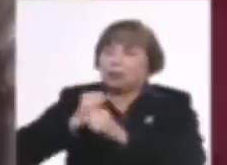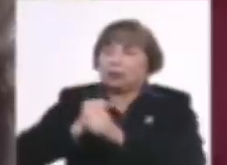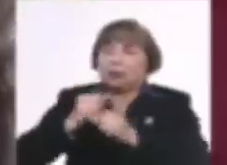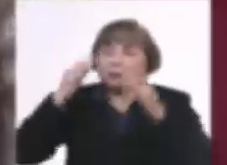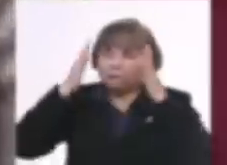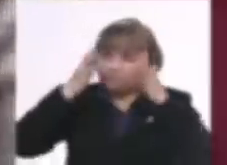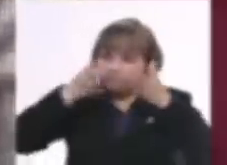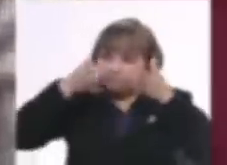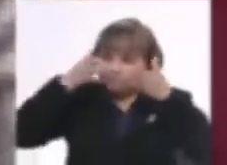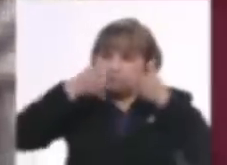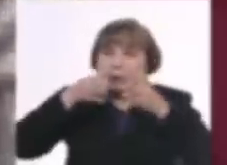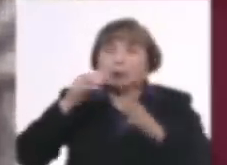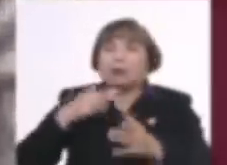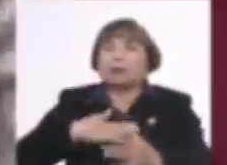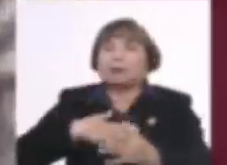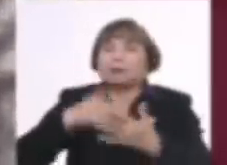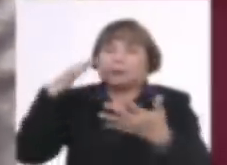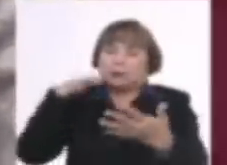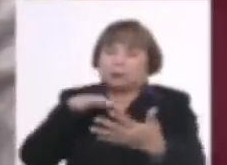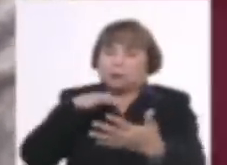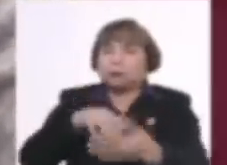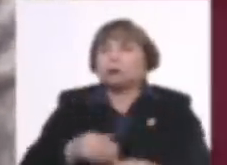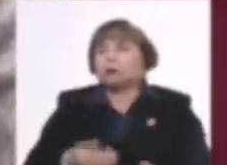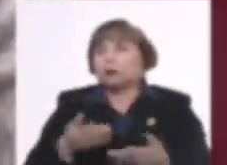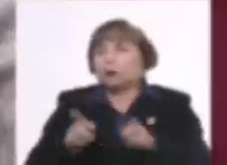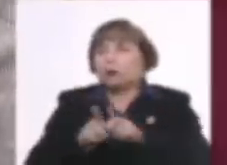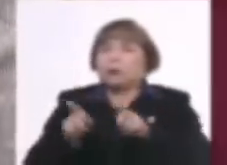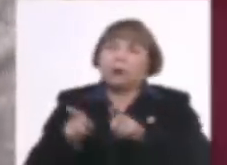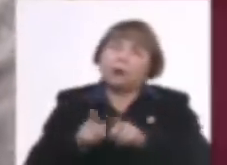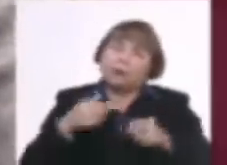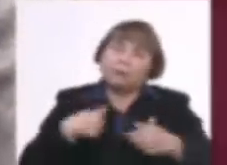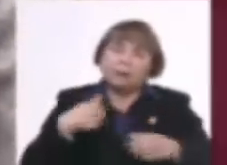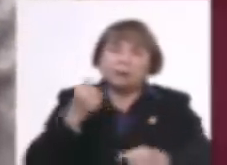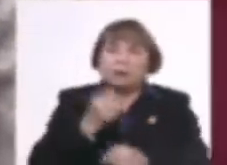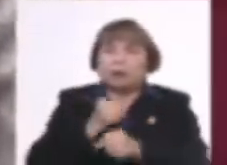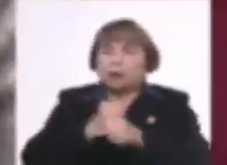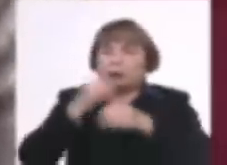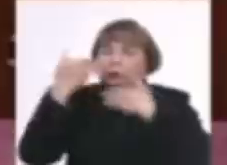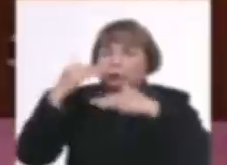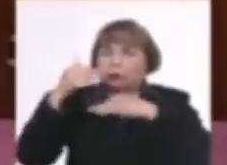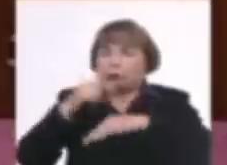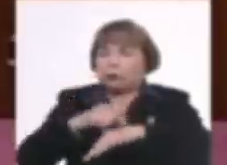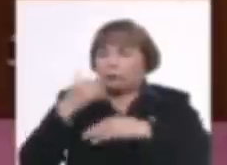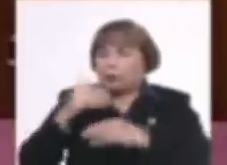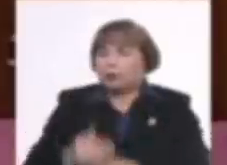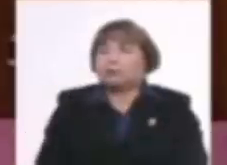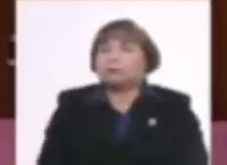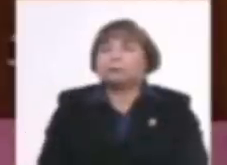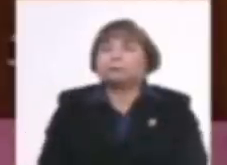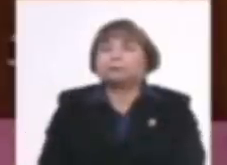estado enfocada tanto en mi estudio como en mis trabajos temporales.